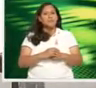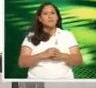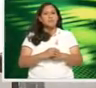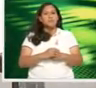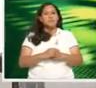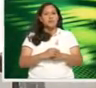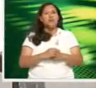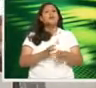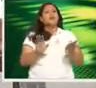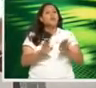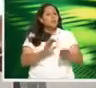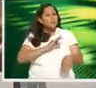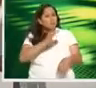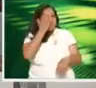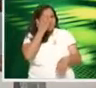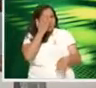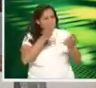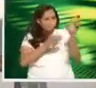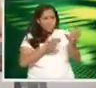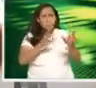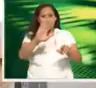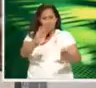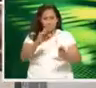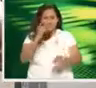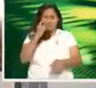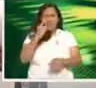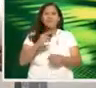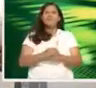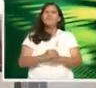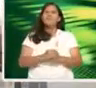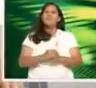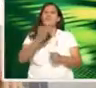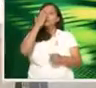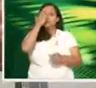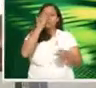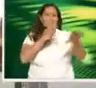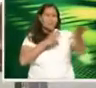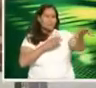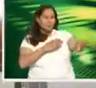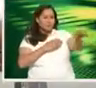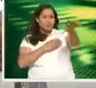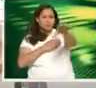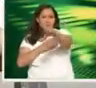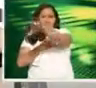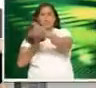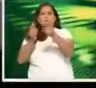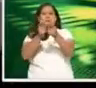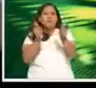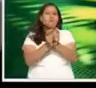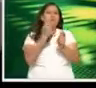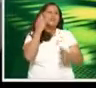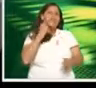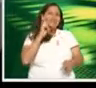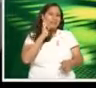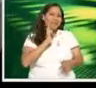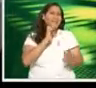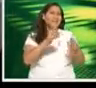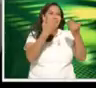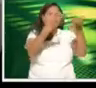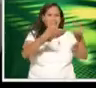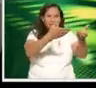Karen? Identificarlas, digo, se entiende a las tribus urbanas, es un término que se acuñó a mitad del siglo